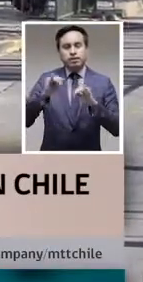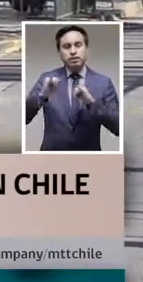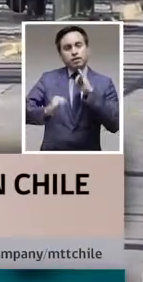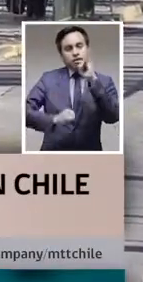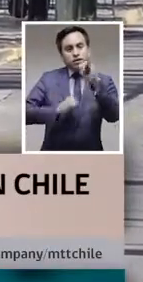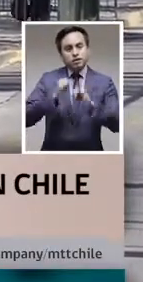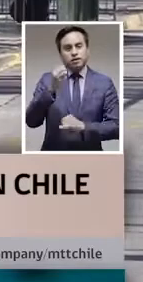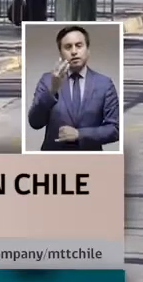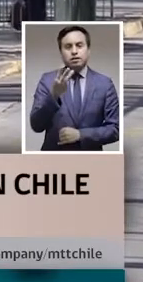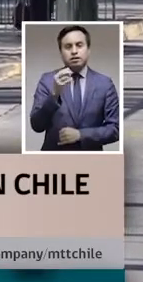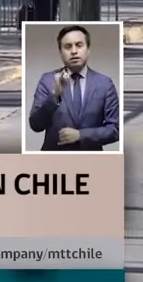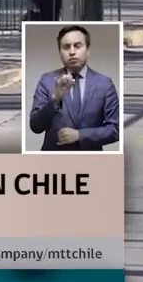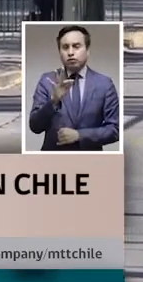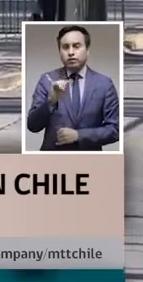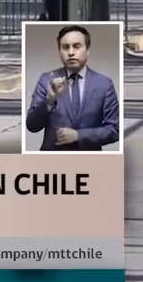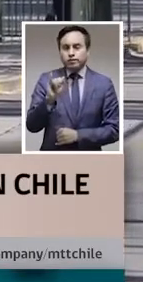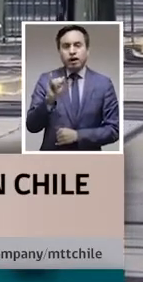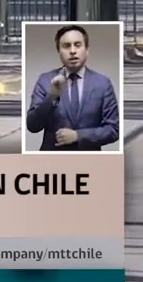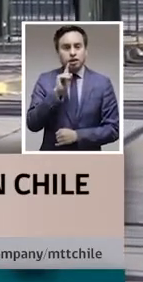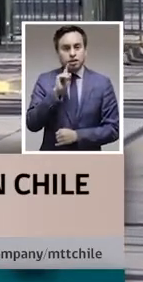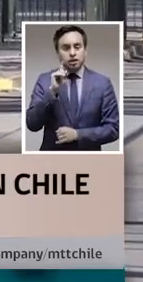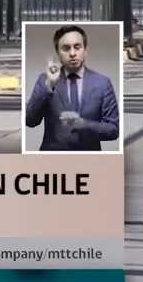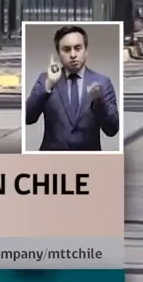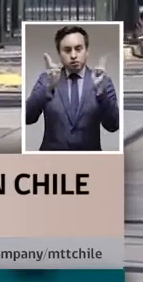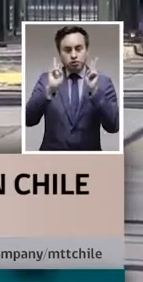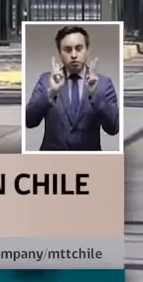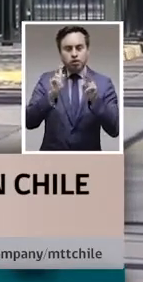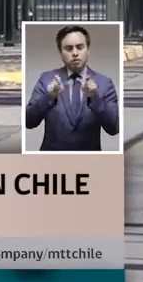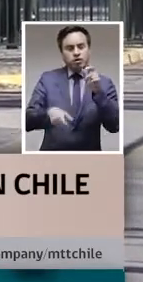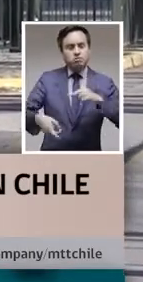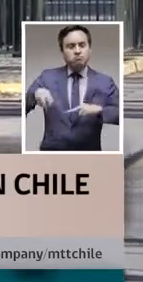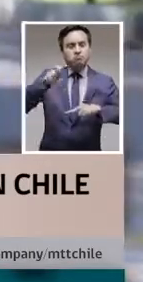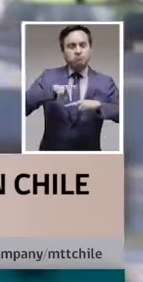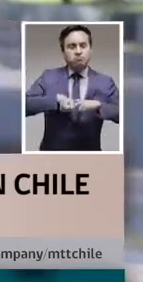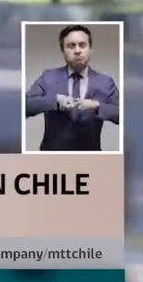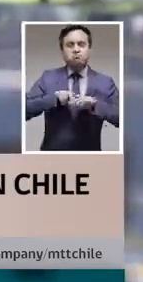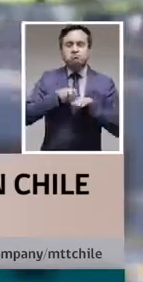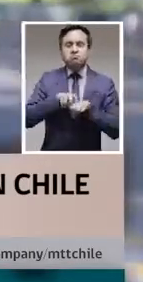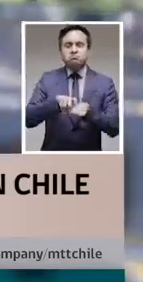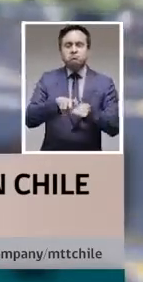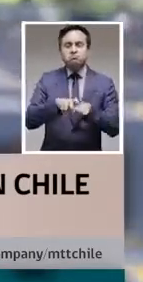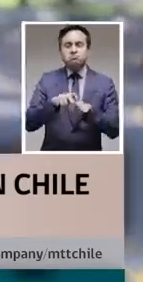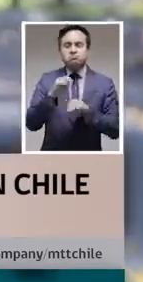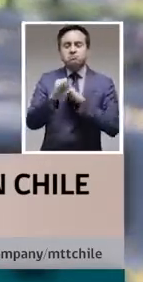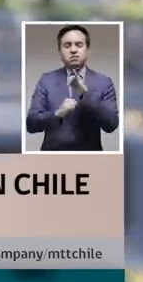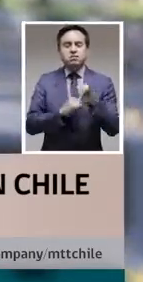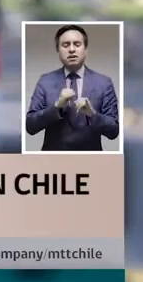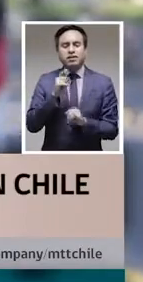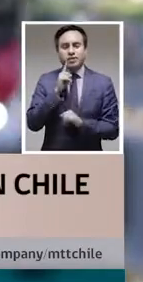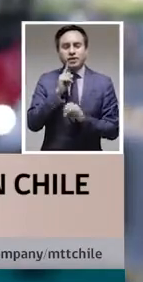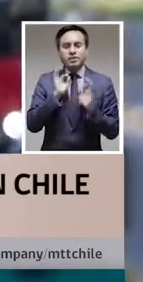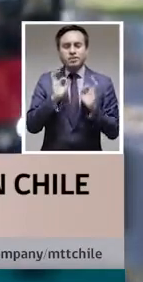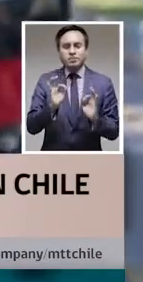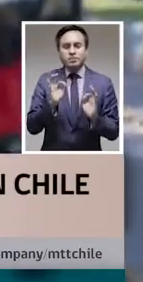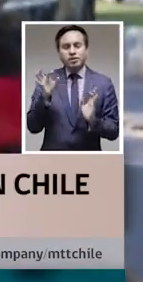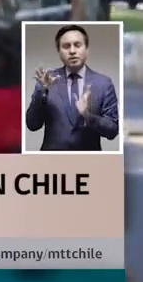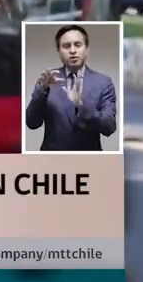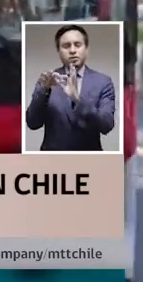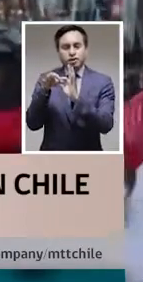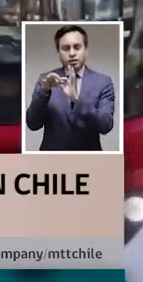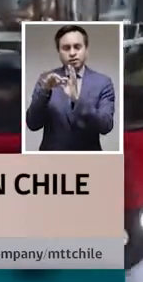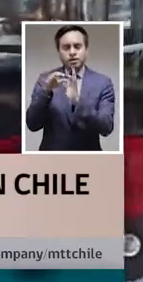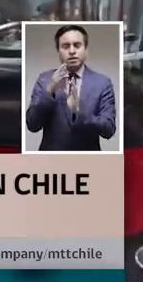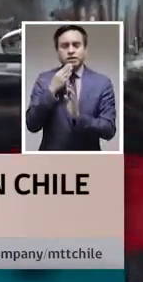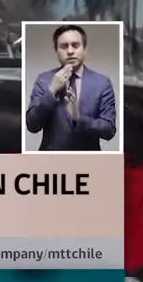en los buses. Eso permite que las personas tengan la conectividad digital en conjunto con la